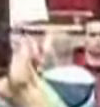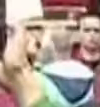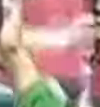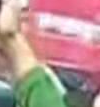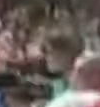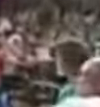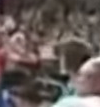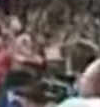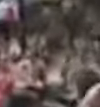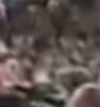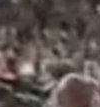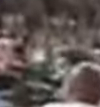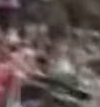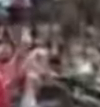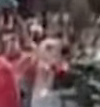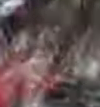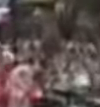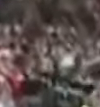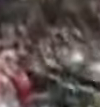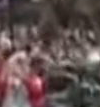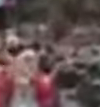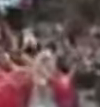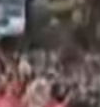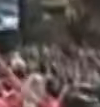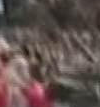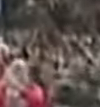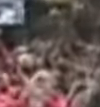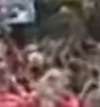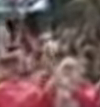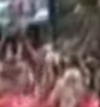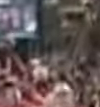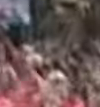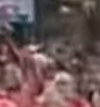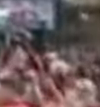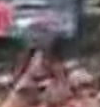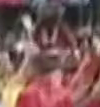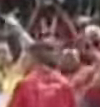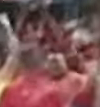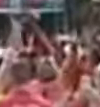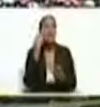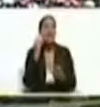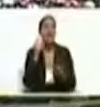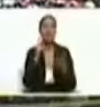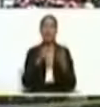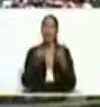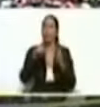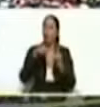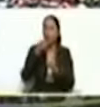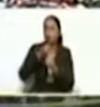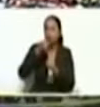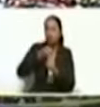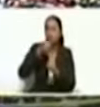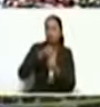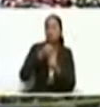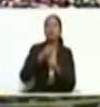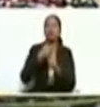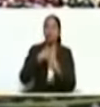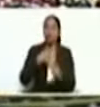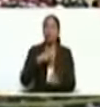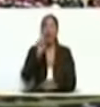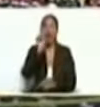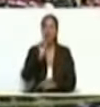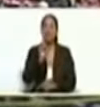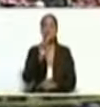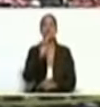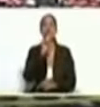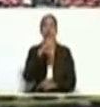lo que sucedió. Corina Machado iba a apelar a Magalí Meda, pero Magalí Meda fue empezada a ser perseguida por el régimen, habría buscado refugio